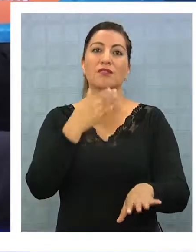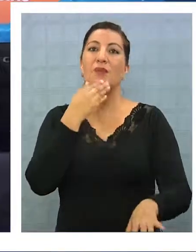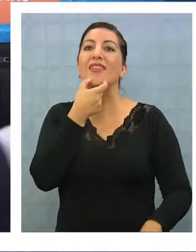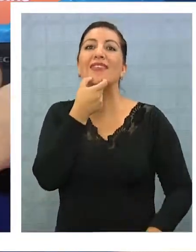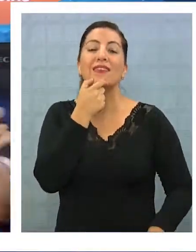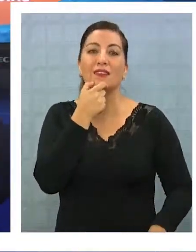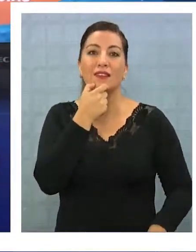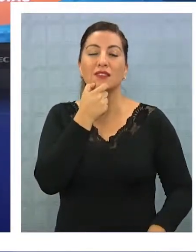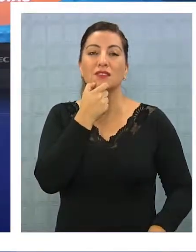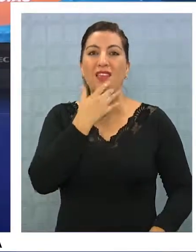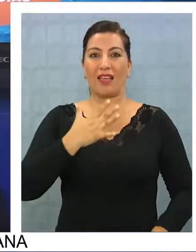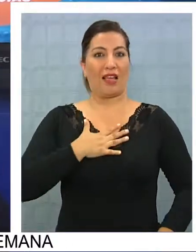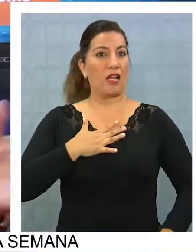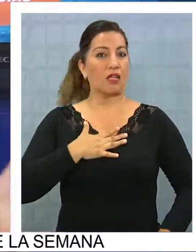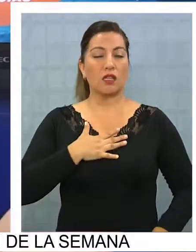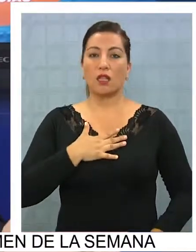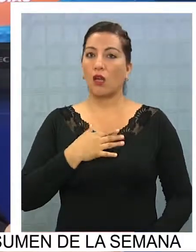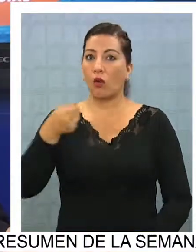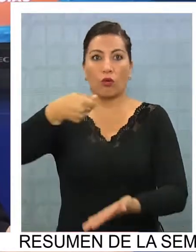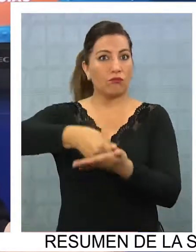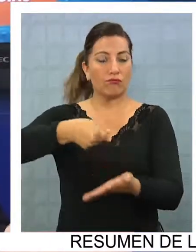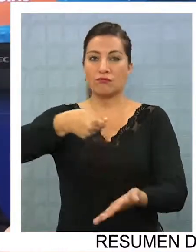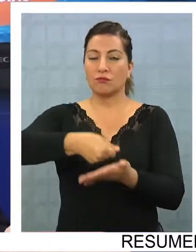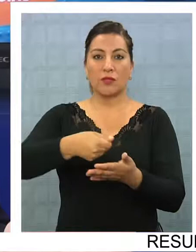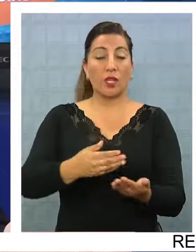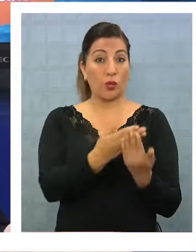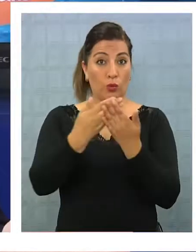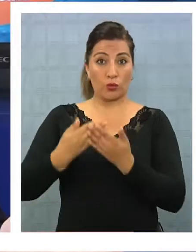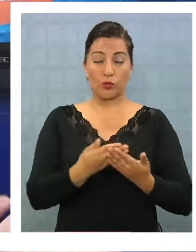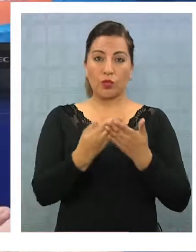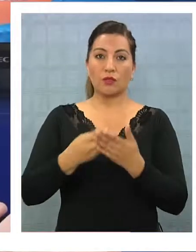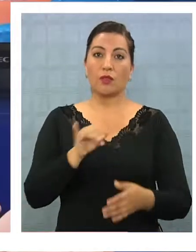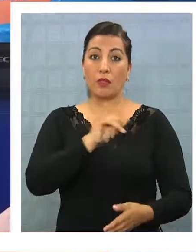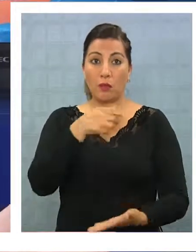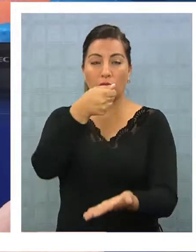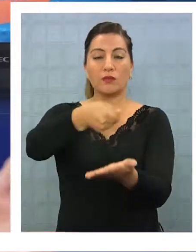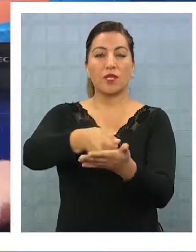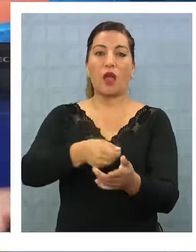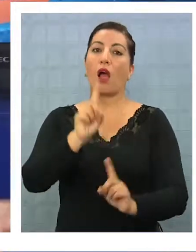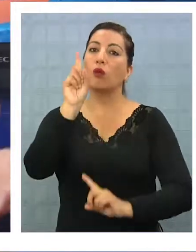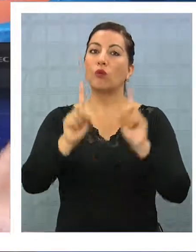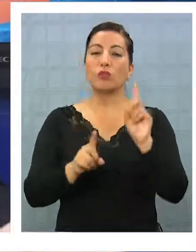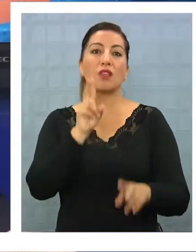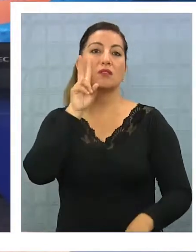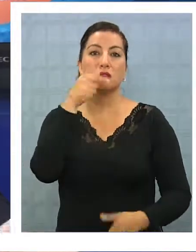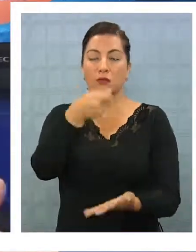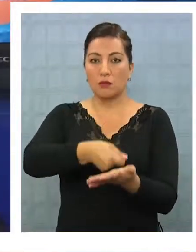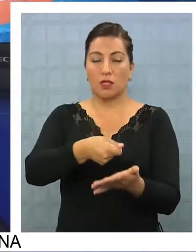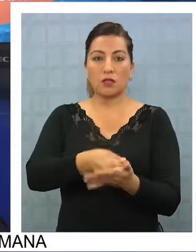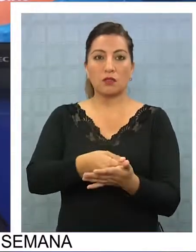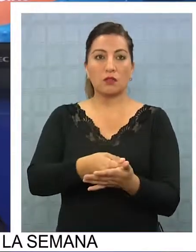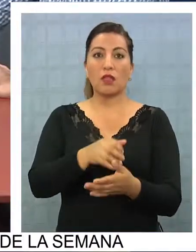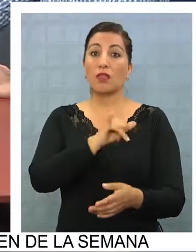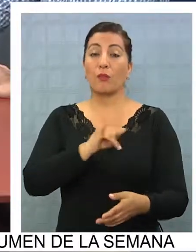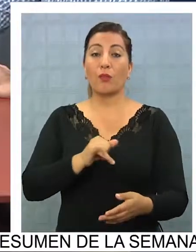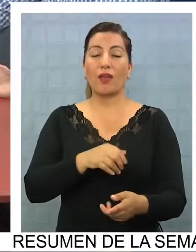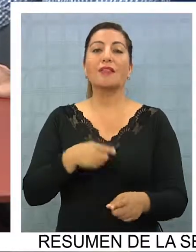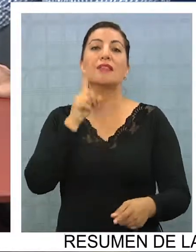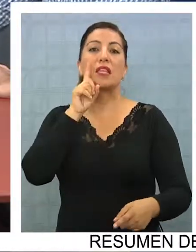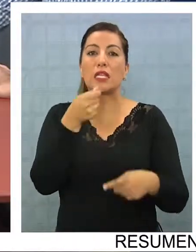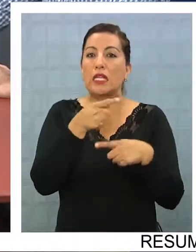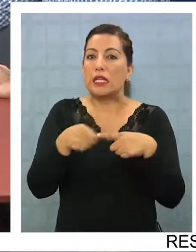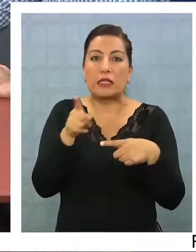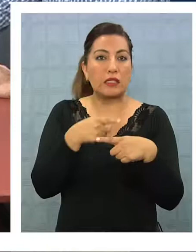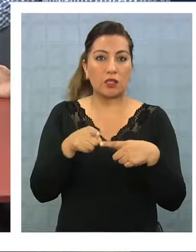las inglesas o las canadienses, cobran. Y los estudiantes, para poder pagar, los que no tienen como pagar directamente, tienen acceso al crédito. A